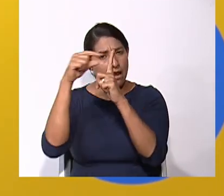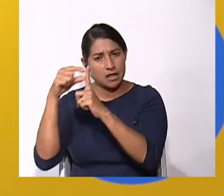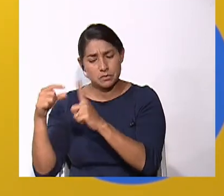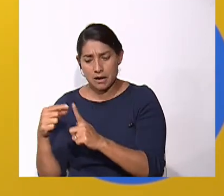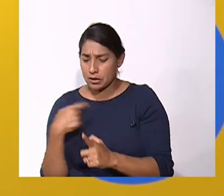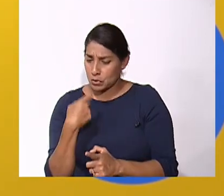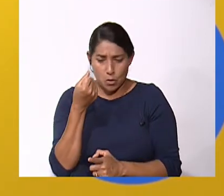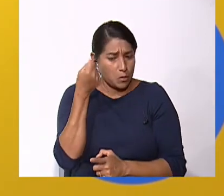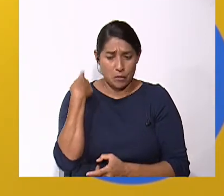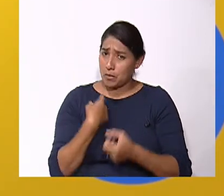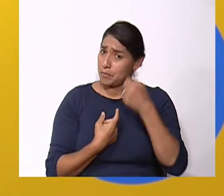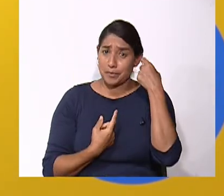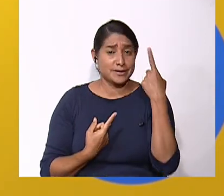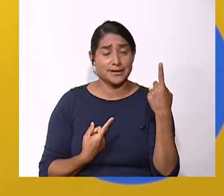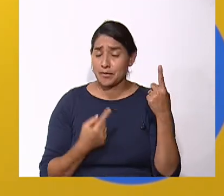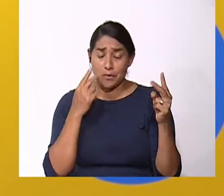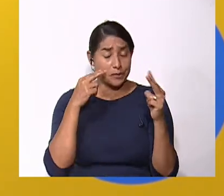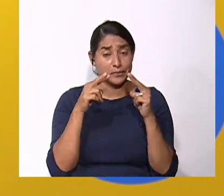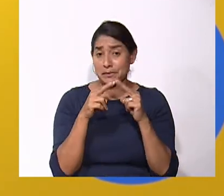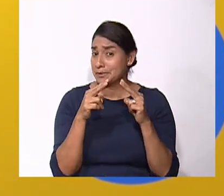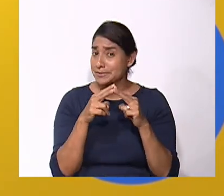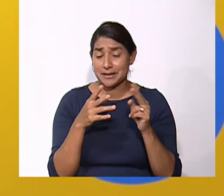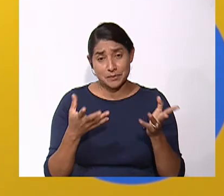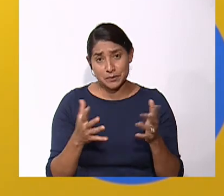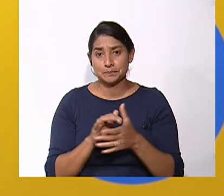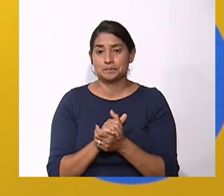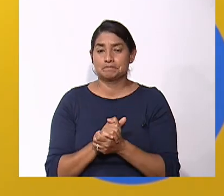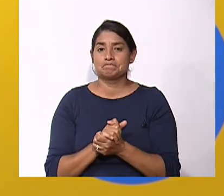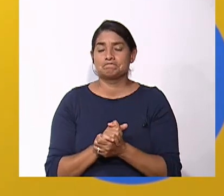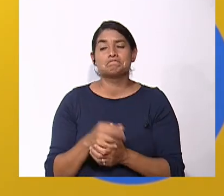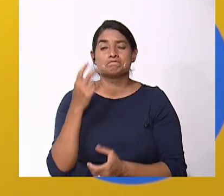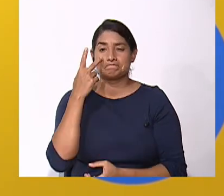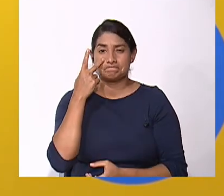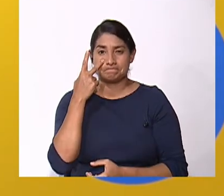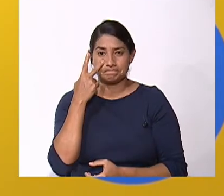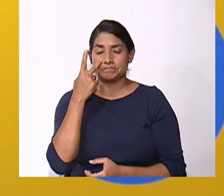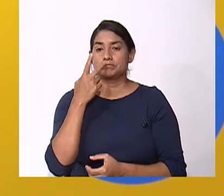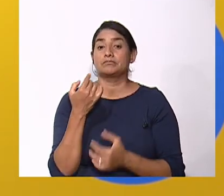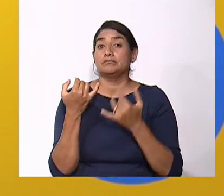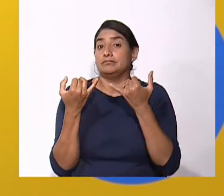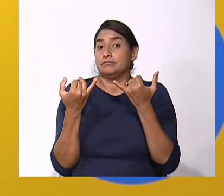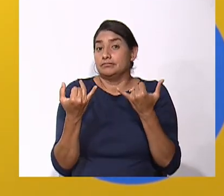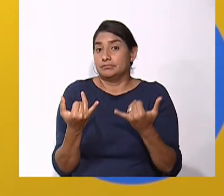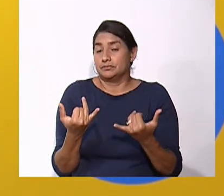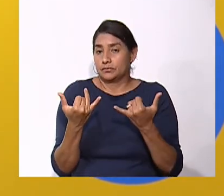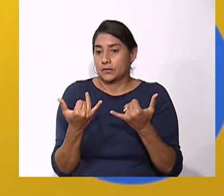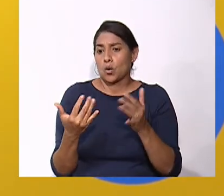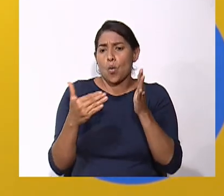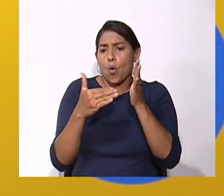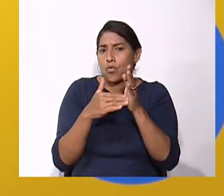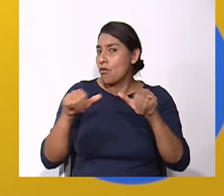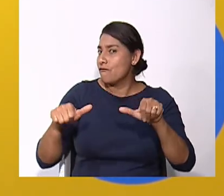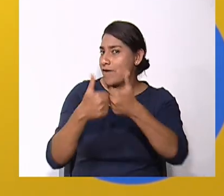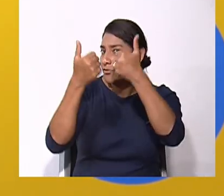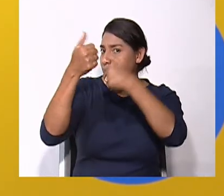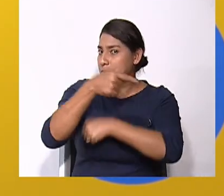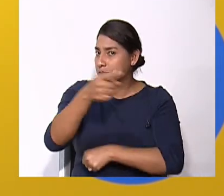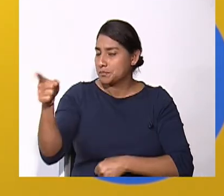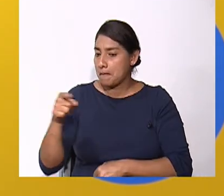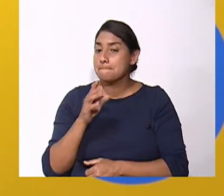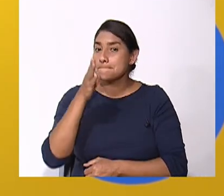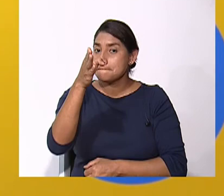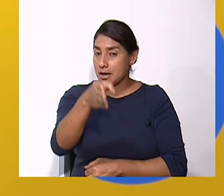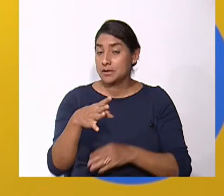palabras que no conocemos. A ver, ahora, otro reto. Vayan